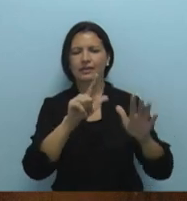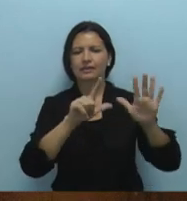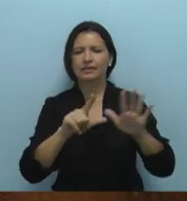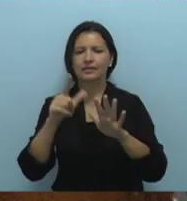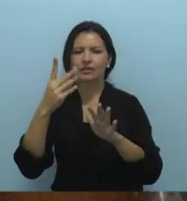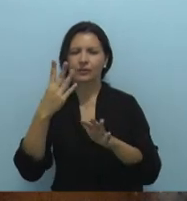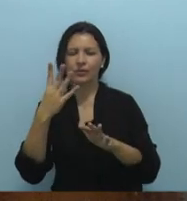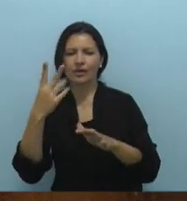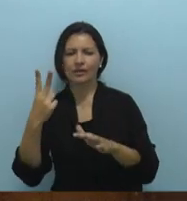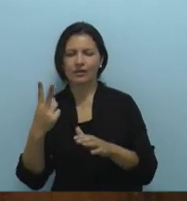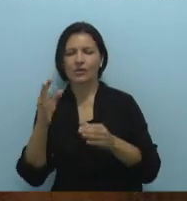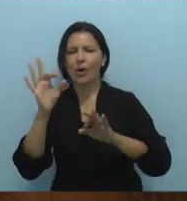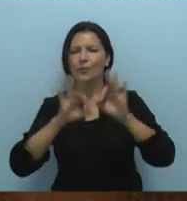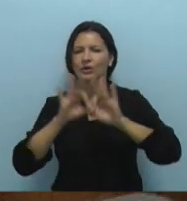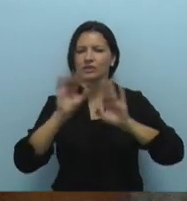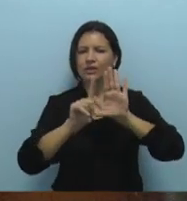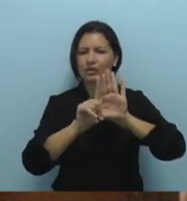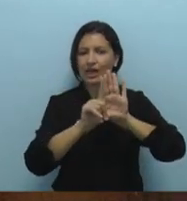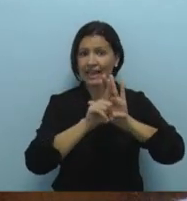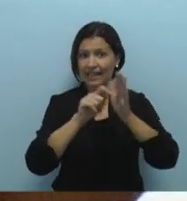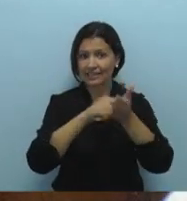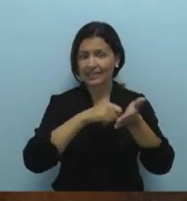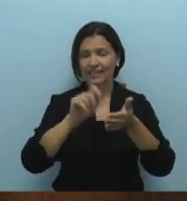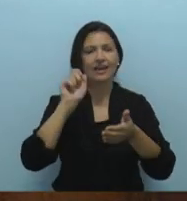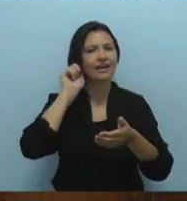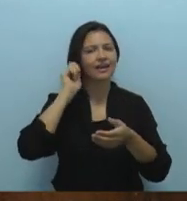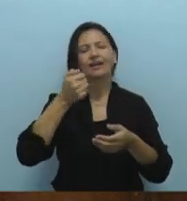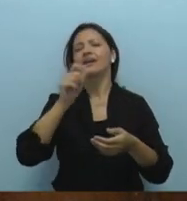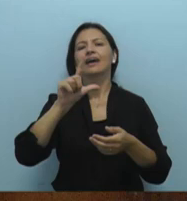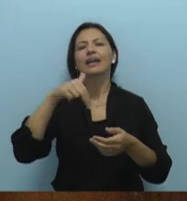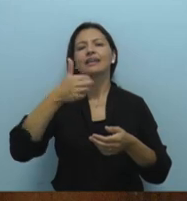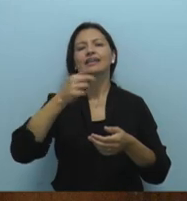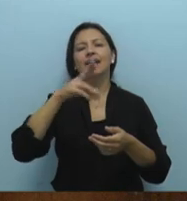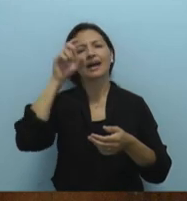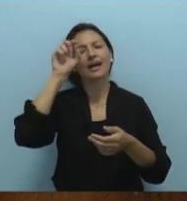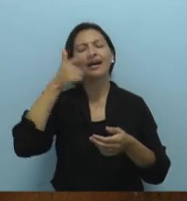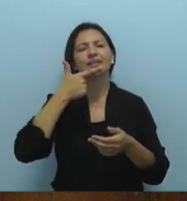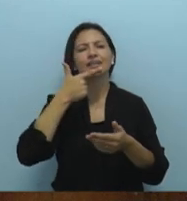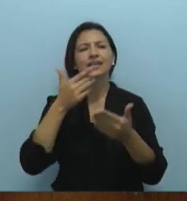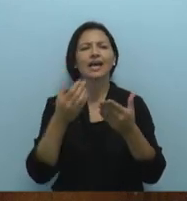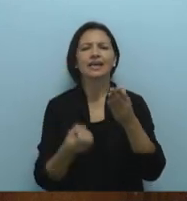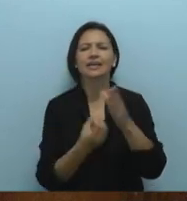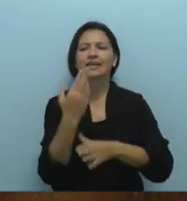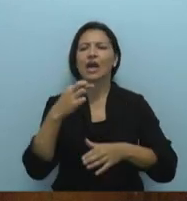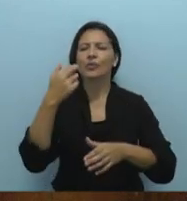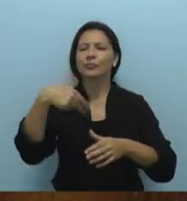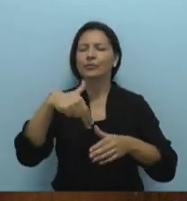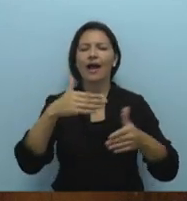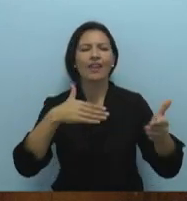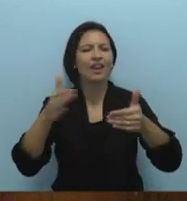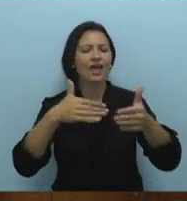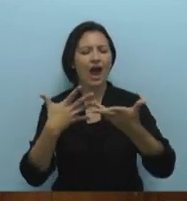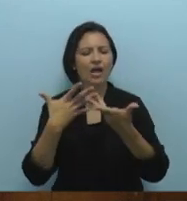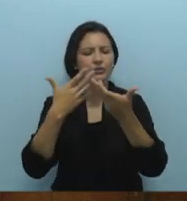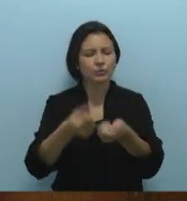53.742, proyecto de ley de la diputada Galnares, por el cual se crea el programa de voluntariado ambiental en el ámbito del Ministerio de Medio Ambiente